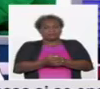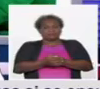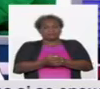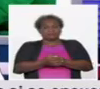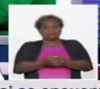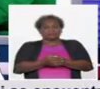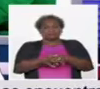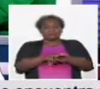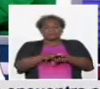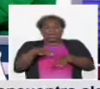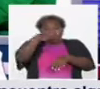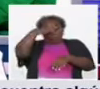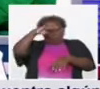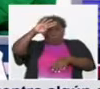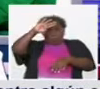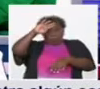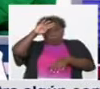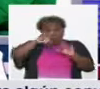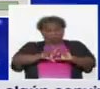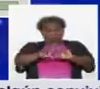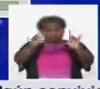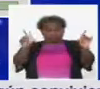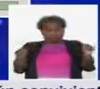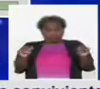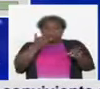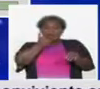forma, Cuba con una tasa de